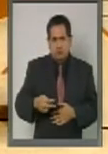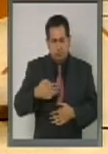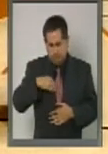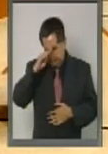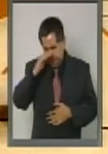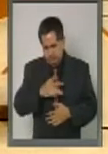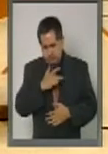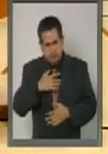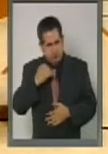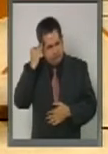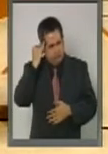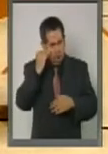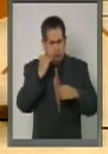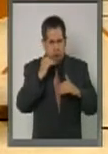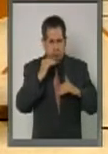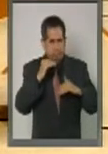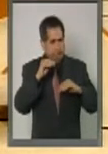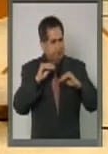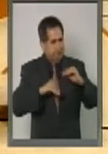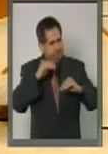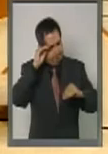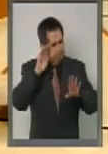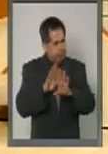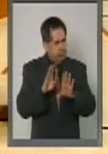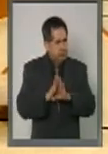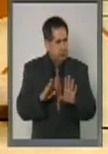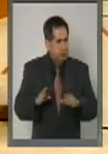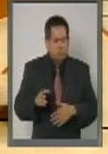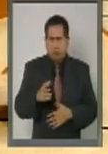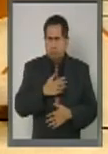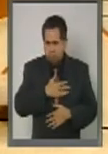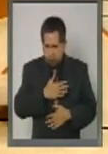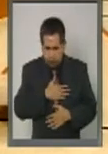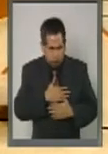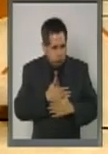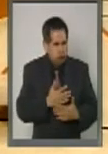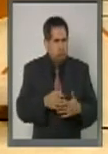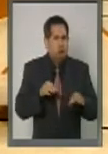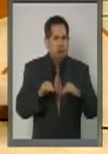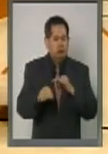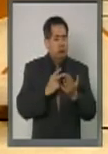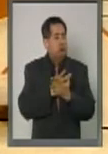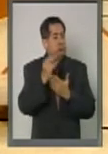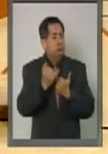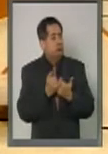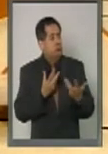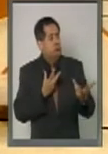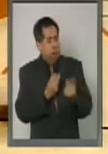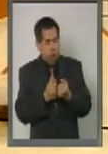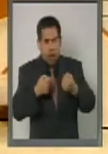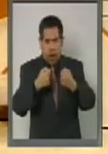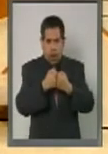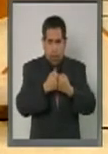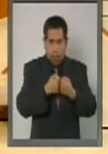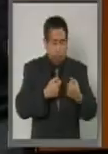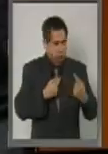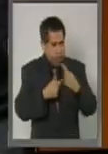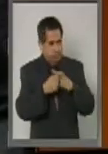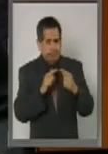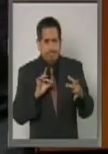disposición constructiva, una disposición de buena fe a trabajar en proyectos de infraestructura fronteriza que nos